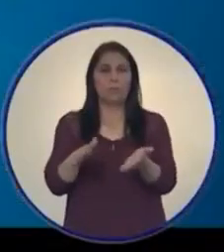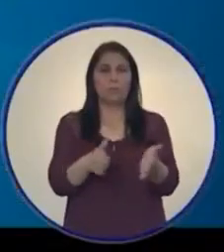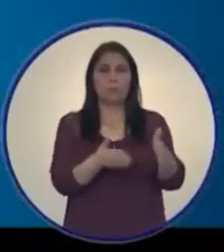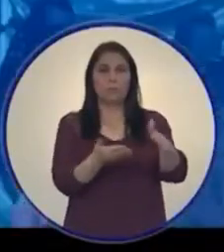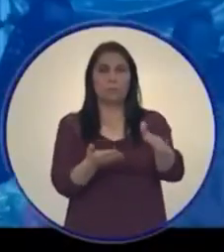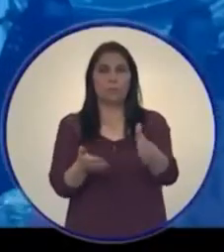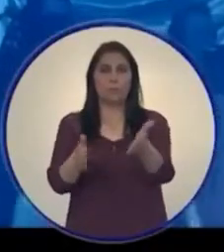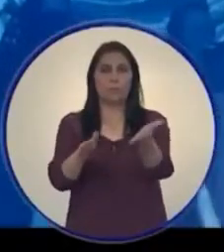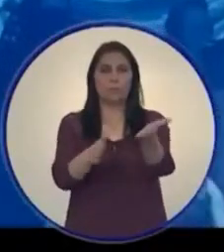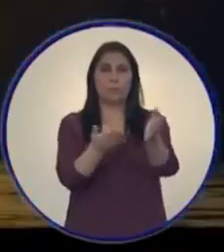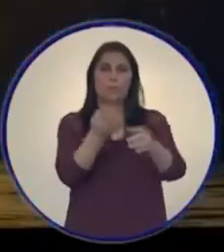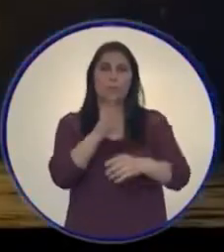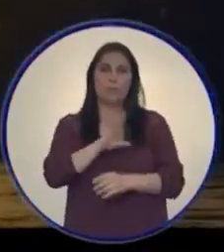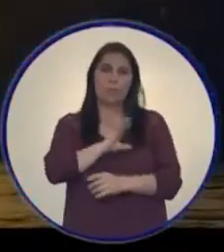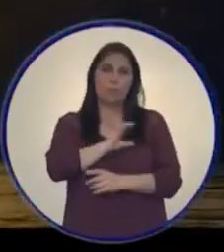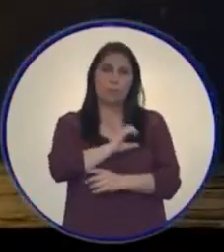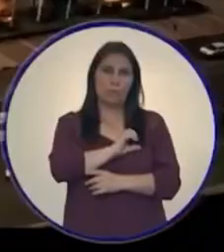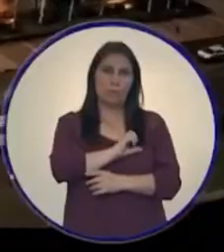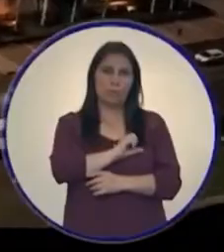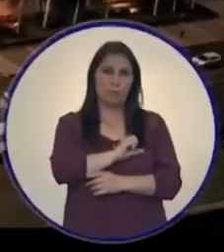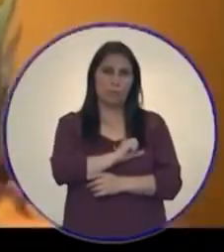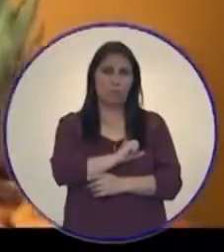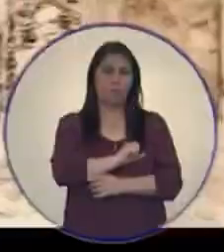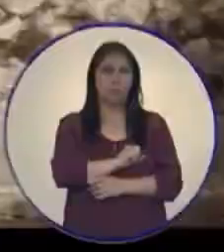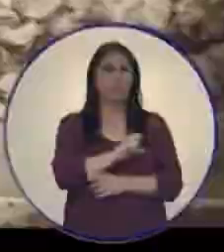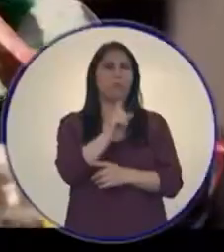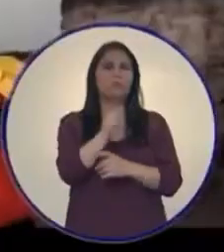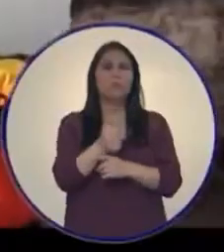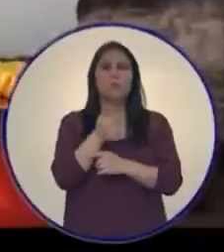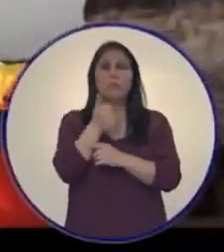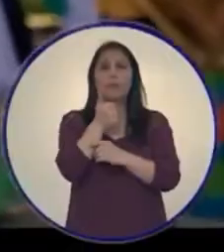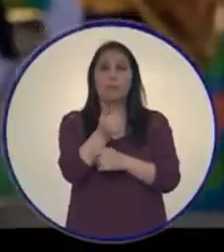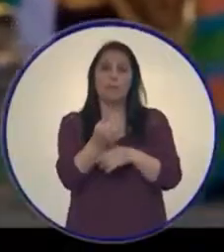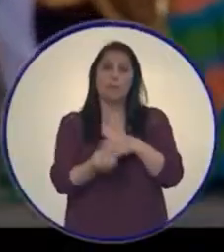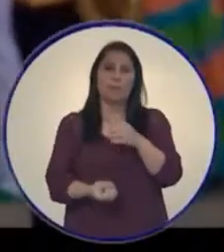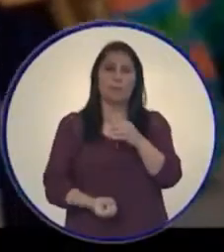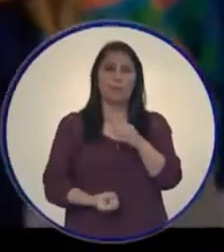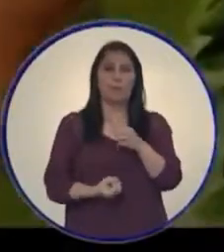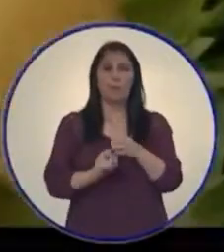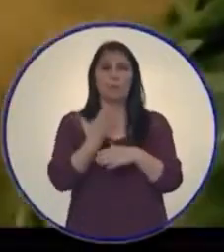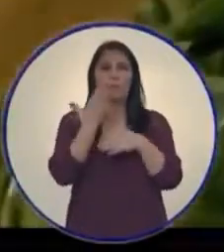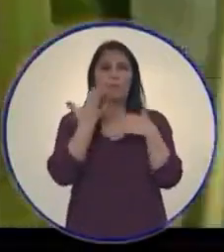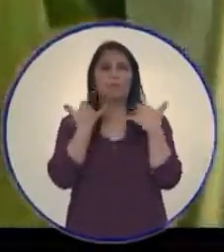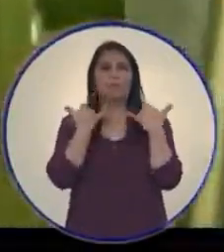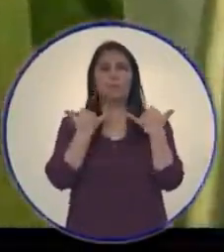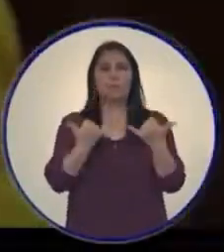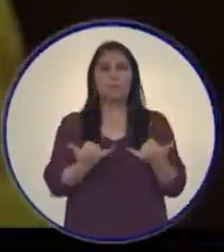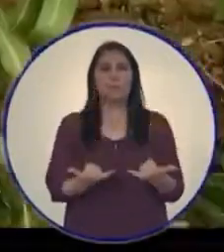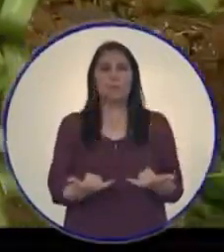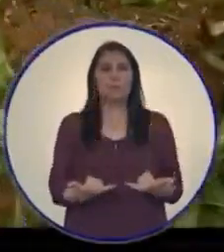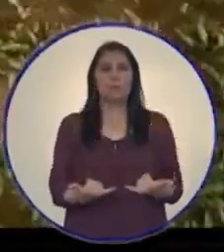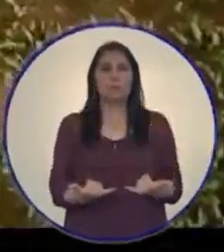inmortal suros de dolores el viente